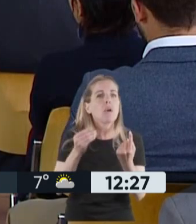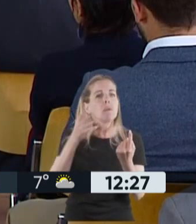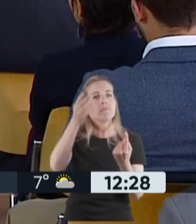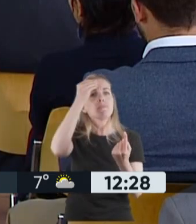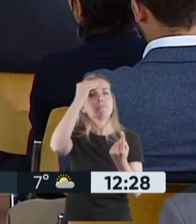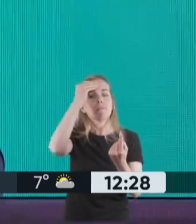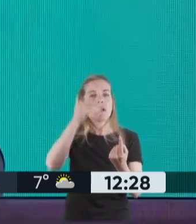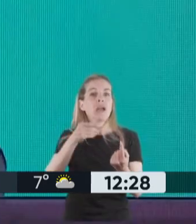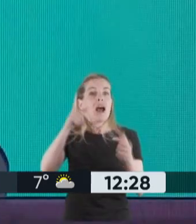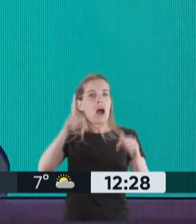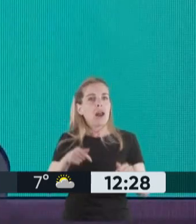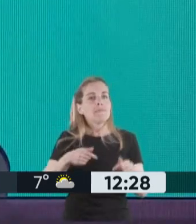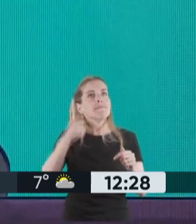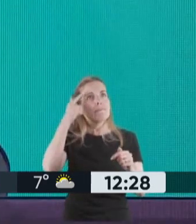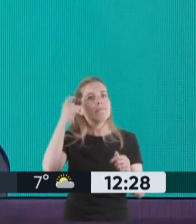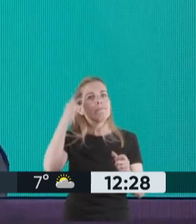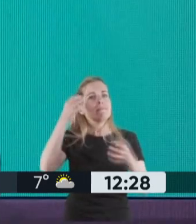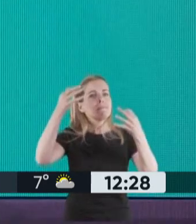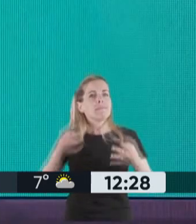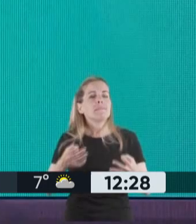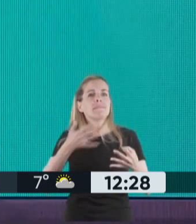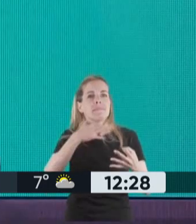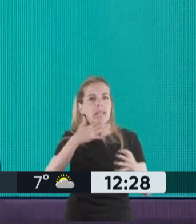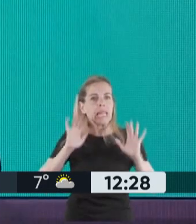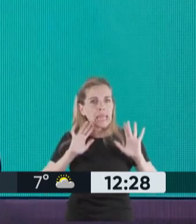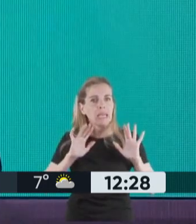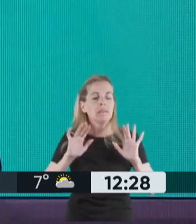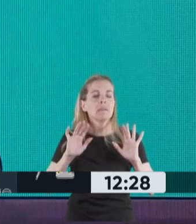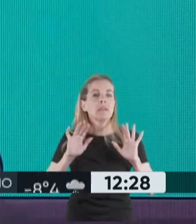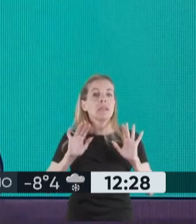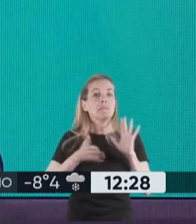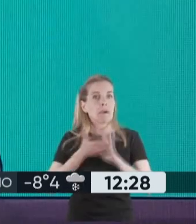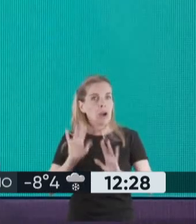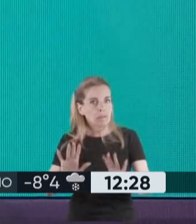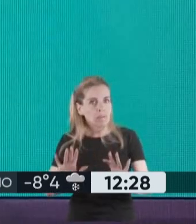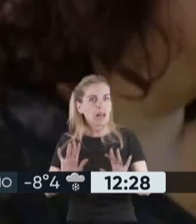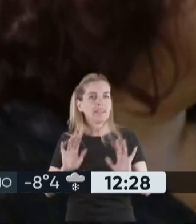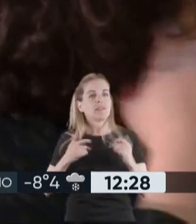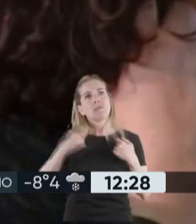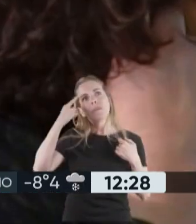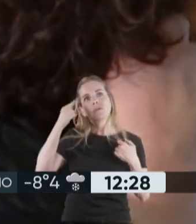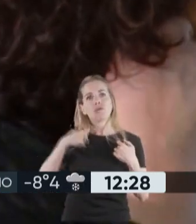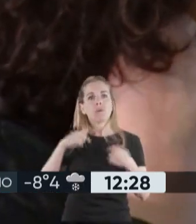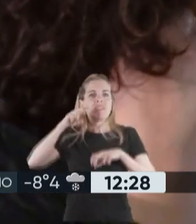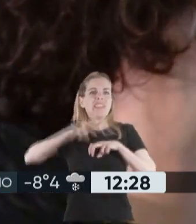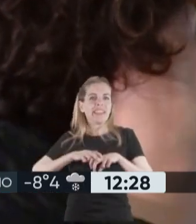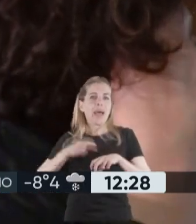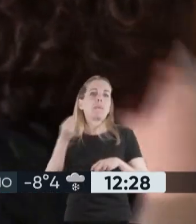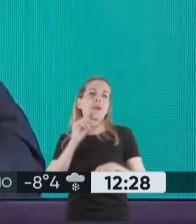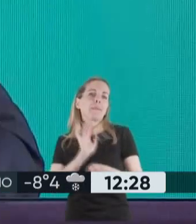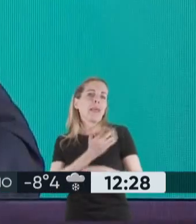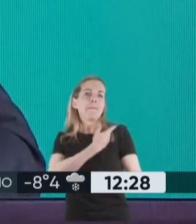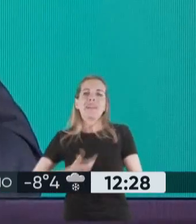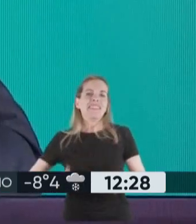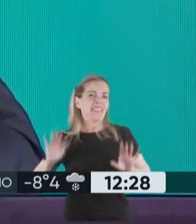me voy con la lección aprendida y solo, creo que me sentaron acá porque soy presidente, pero creo que